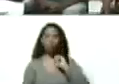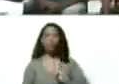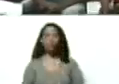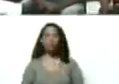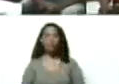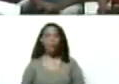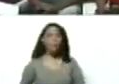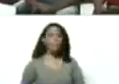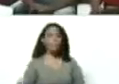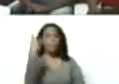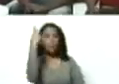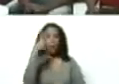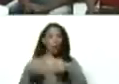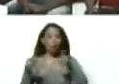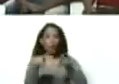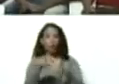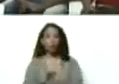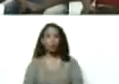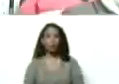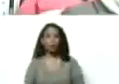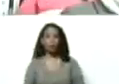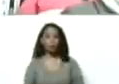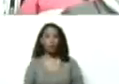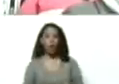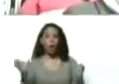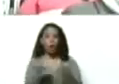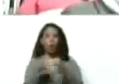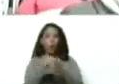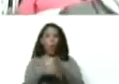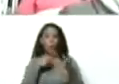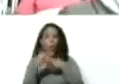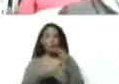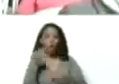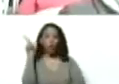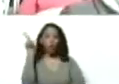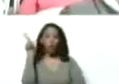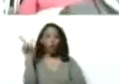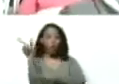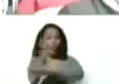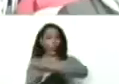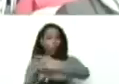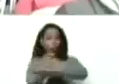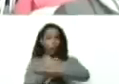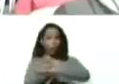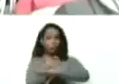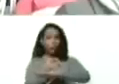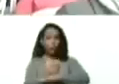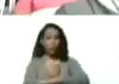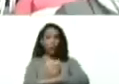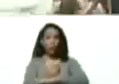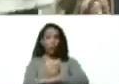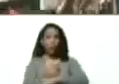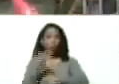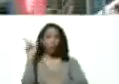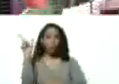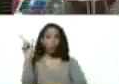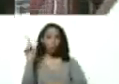Primer lugar. Partido Socialista unido de gobierno, unido de Venezuela.